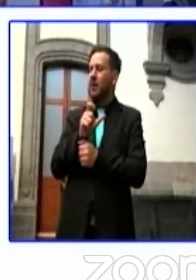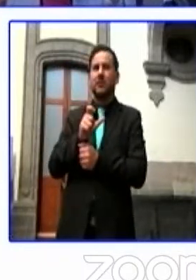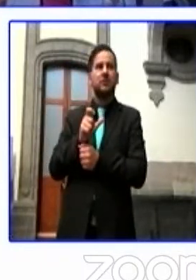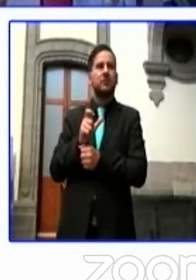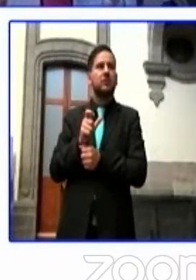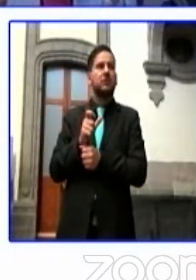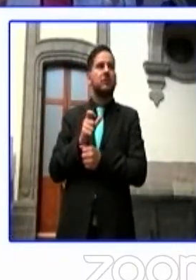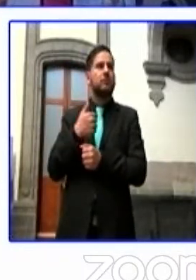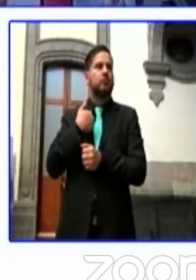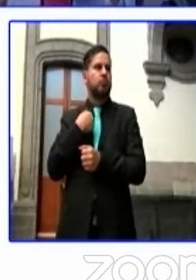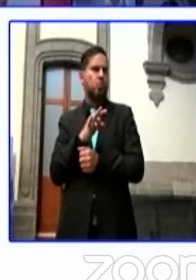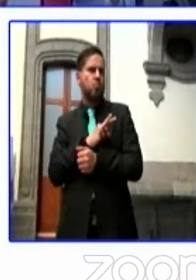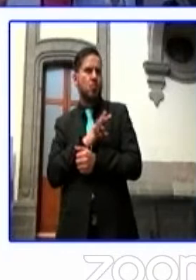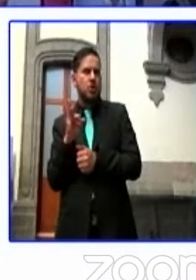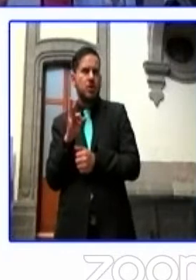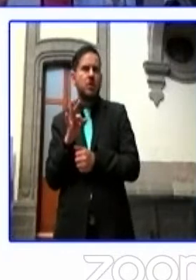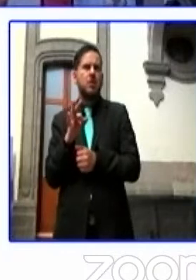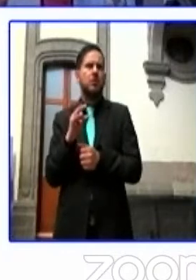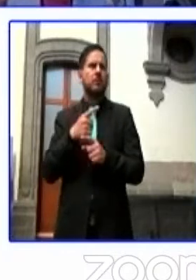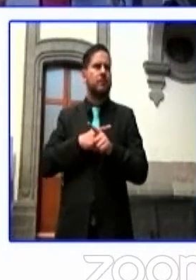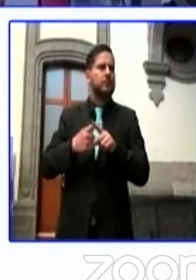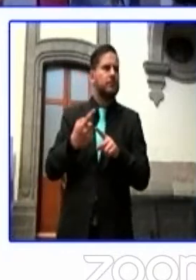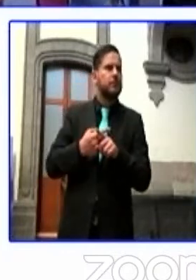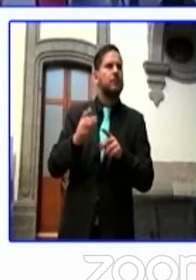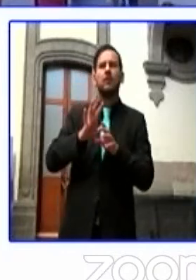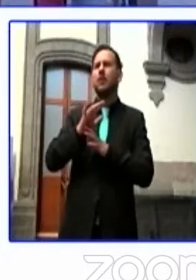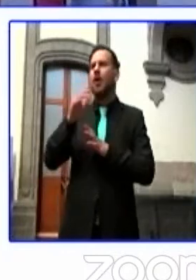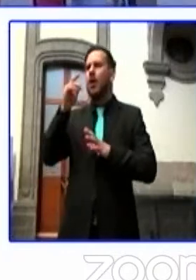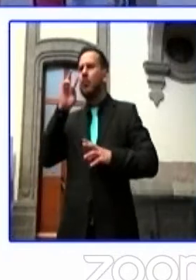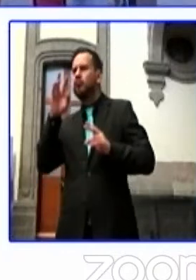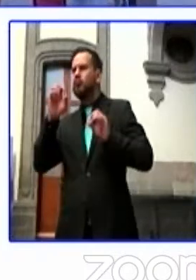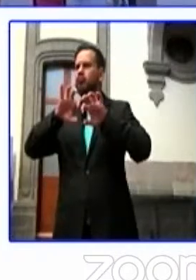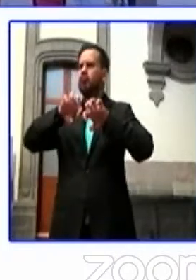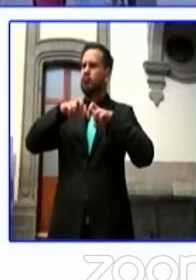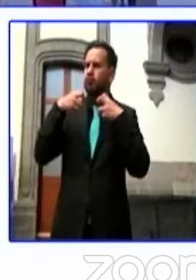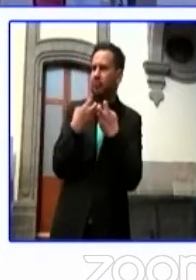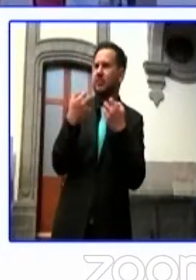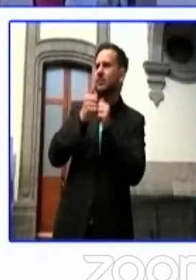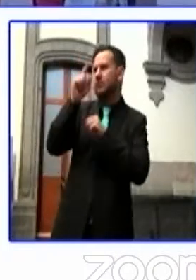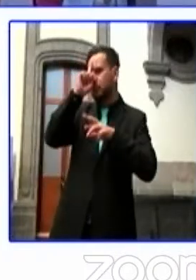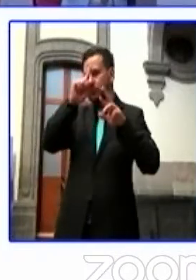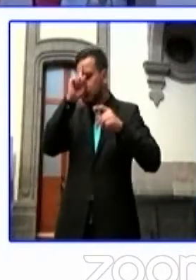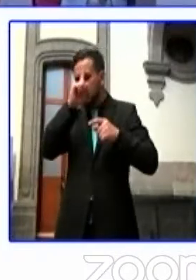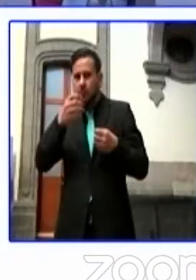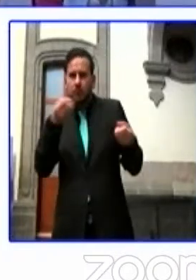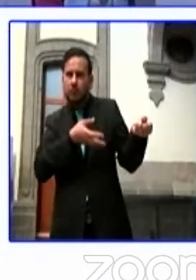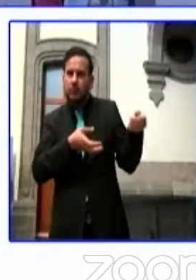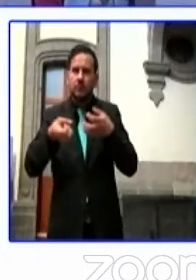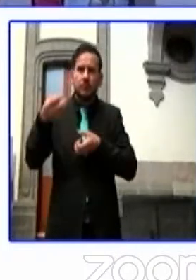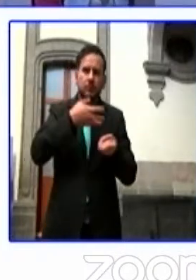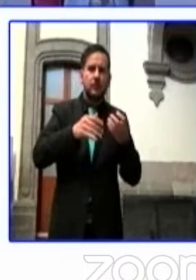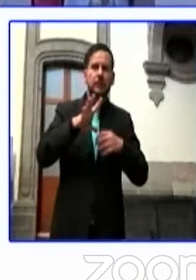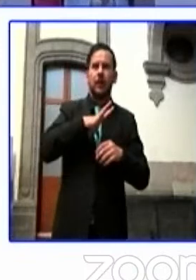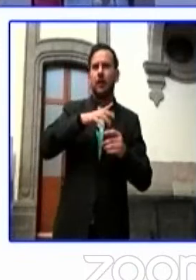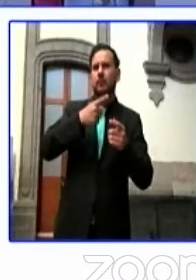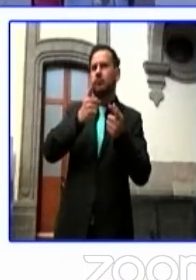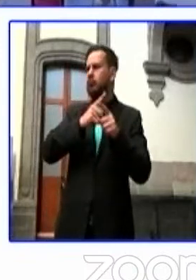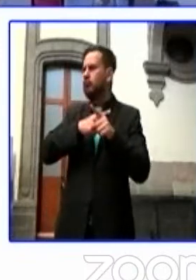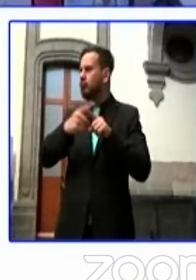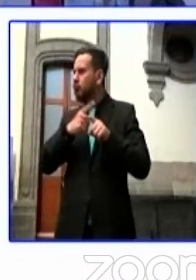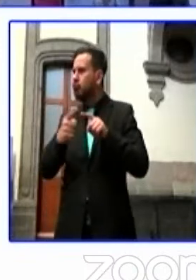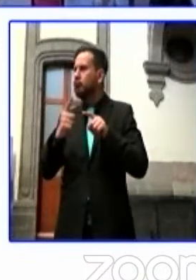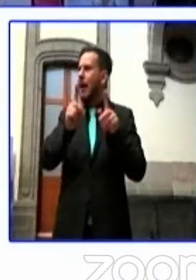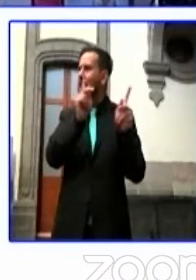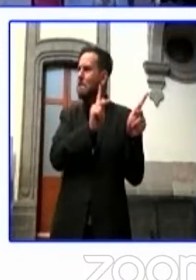de poder incidir ante el comité, identificar las principales recomendaciones, creíamos que este plan era